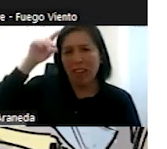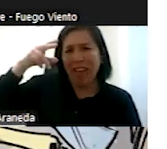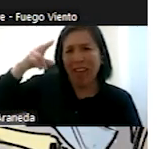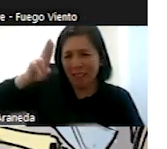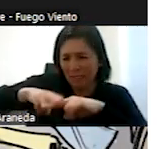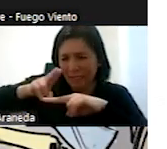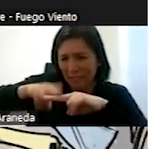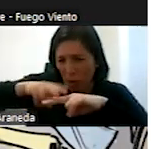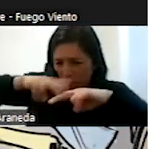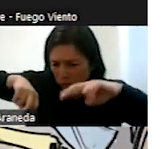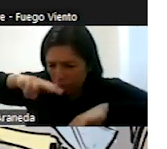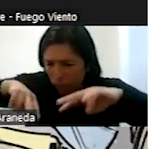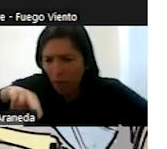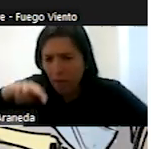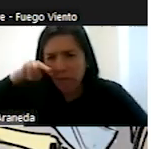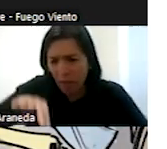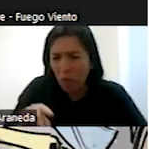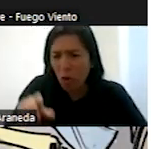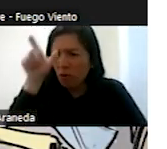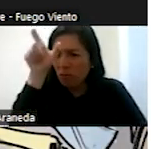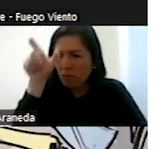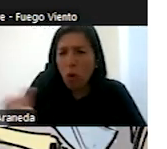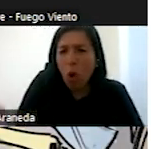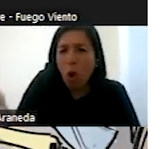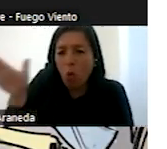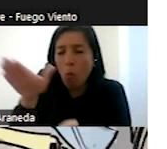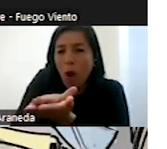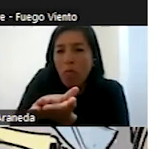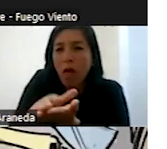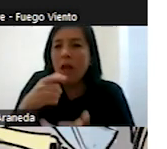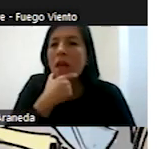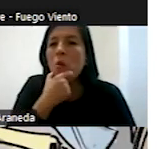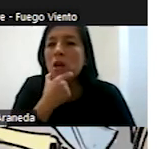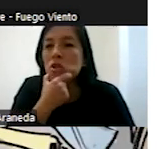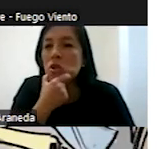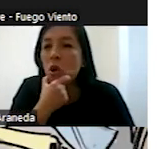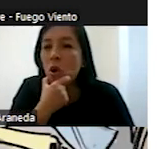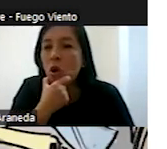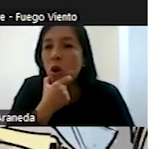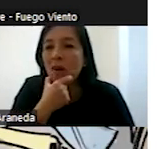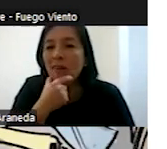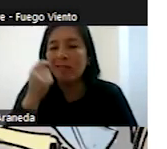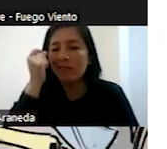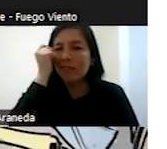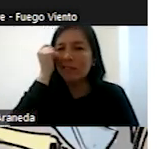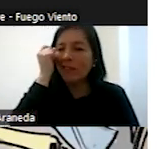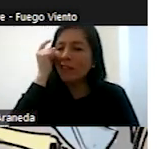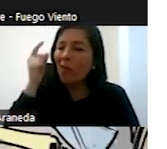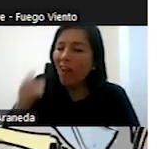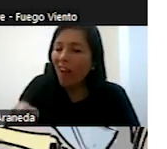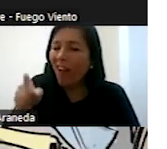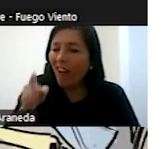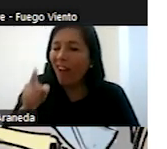Nosotros nos encontramos con restos humanos esqueletizados. Y a través de la muerte nosotros vamos reconstruyendo de cómo